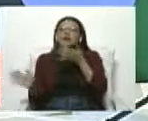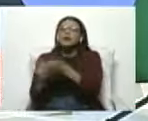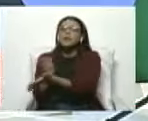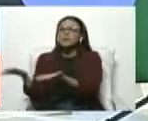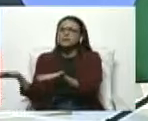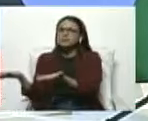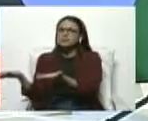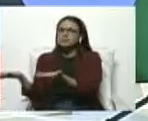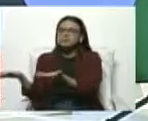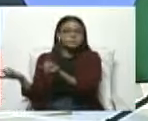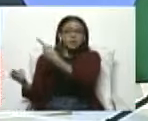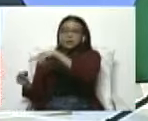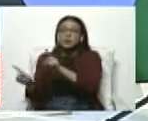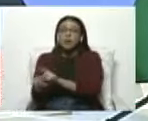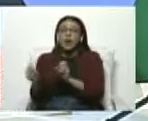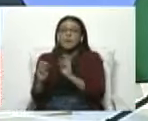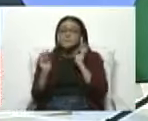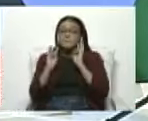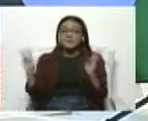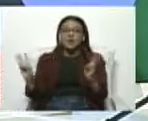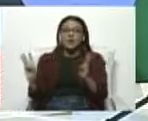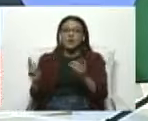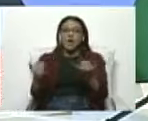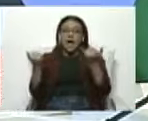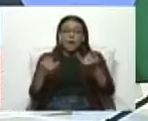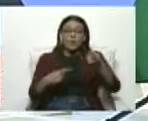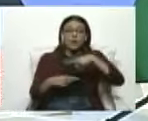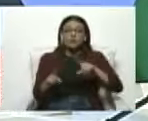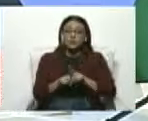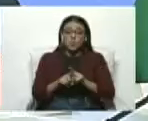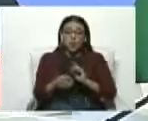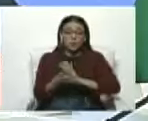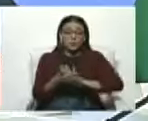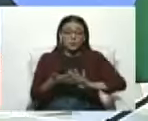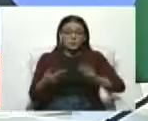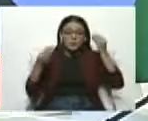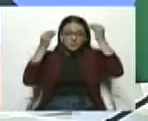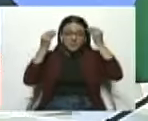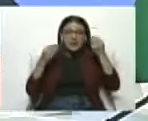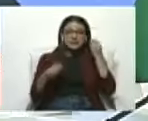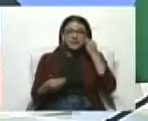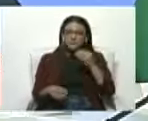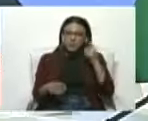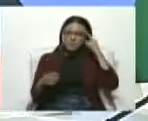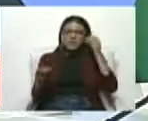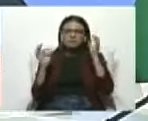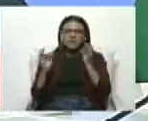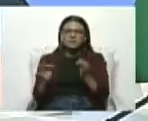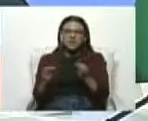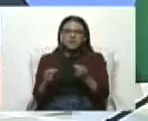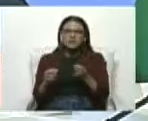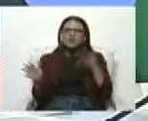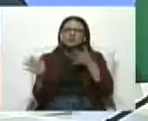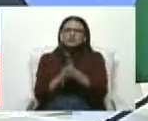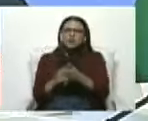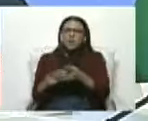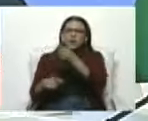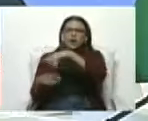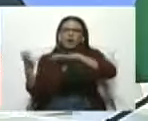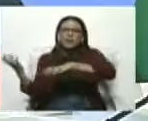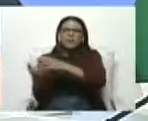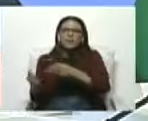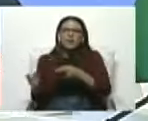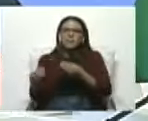ahorita, en este momento, evaluado en frío, y bueno, ¿qué conseguí con la violencia? Nada, porque tenía